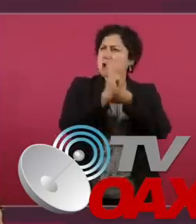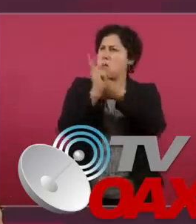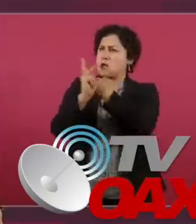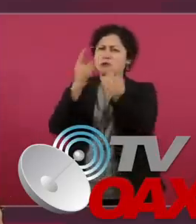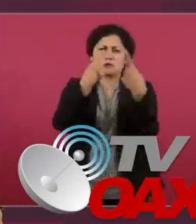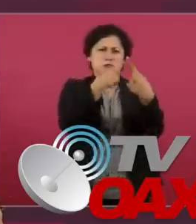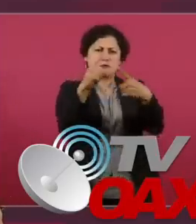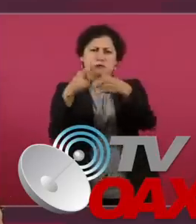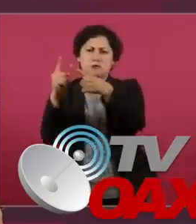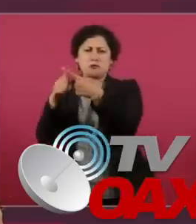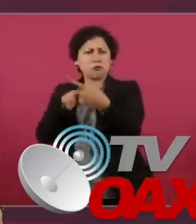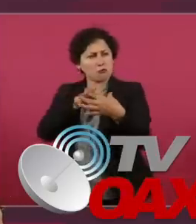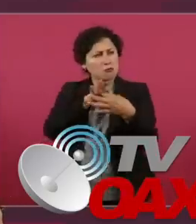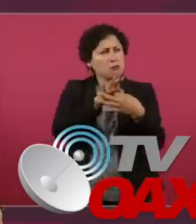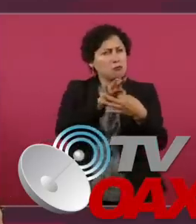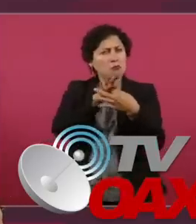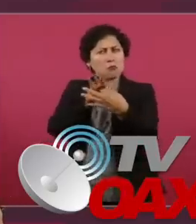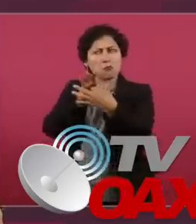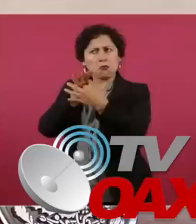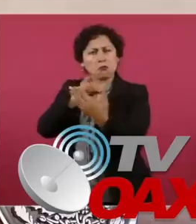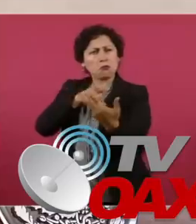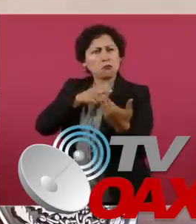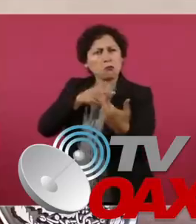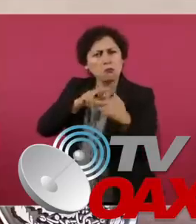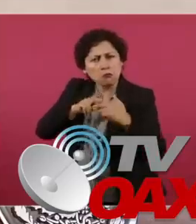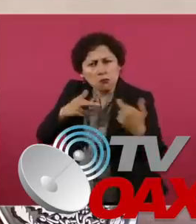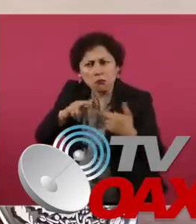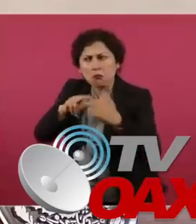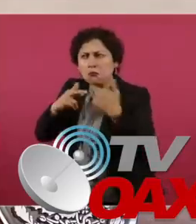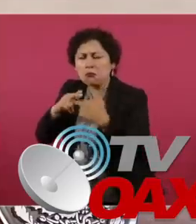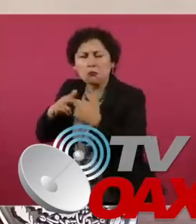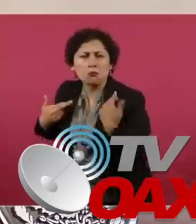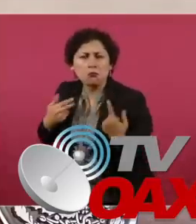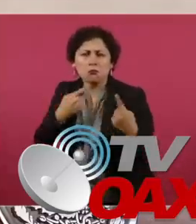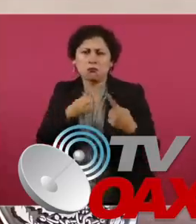pero por razones